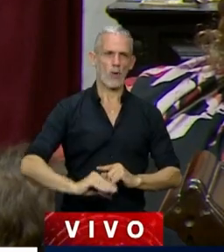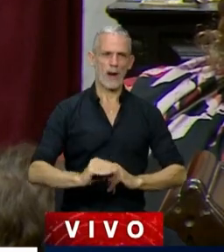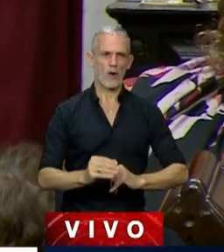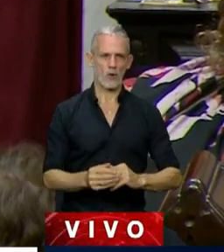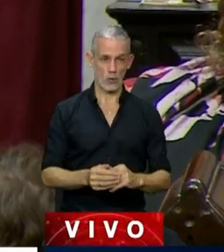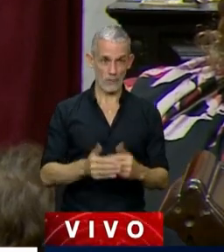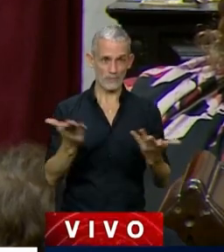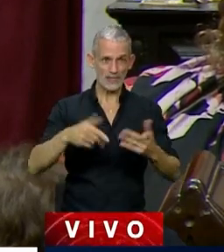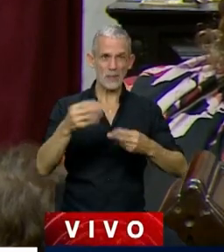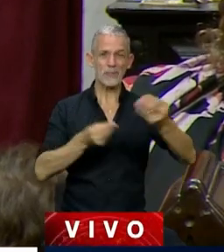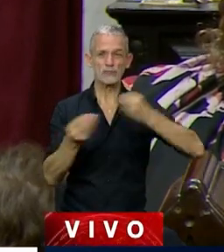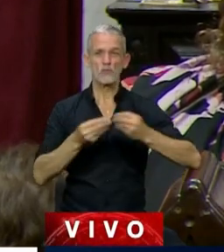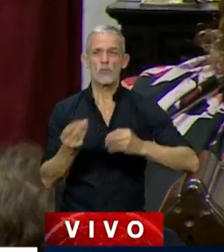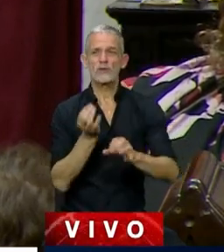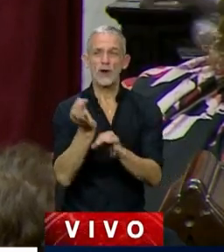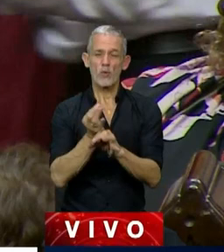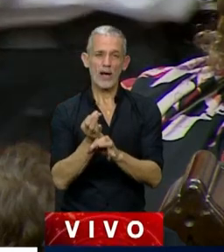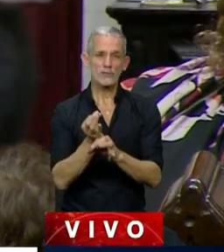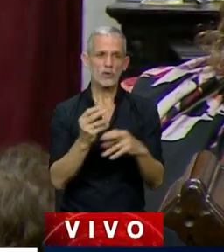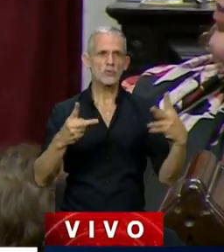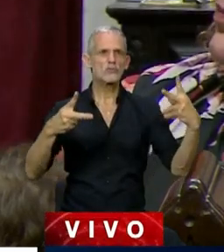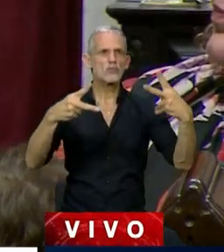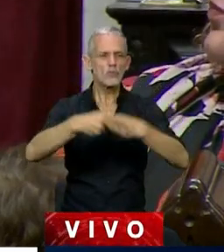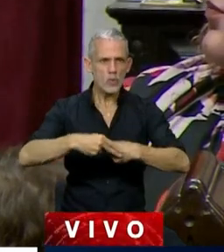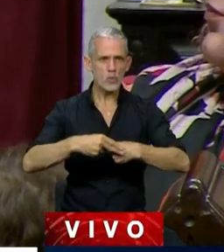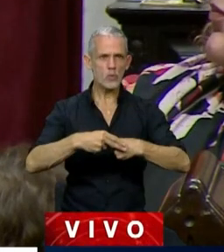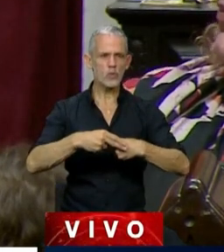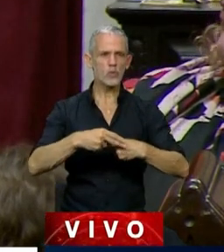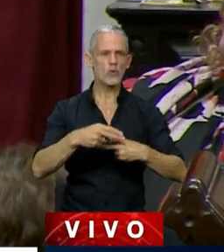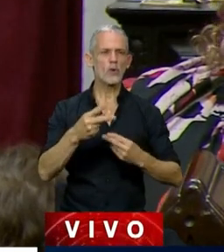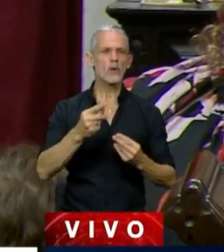En educación este presupuesto recorta